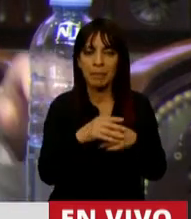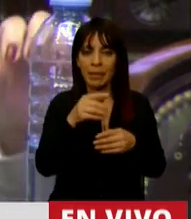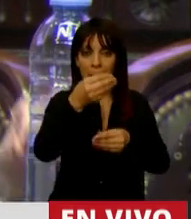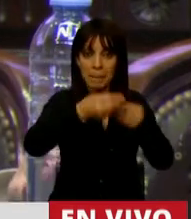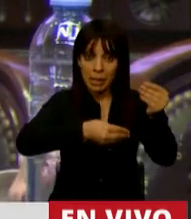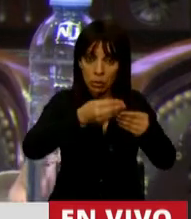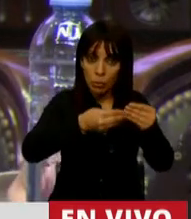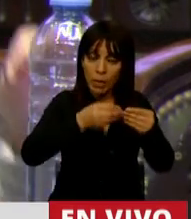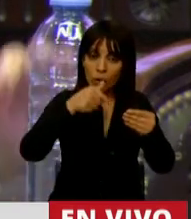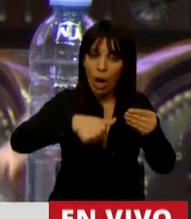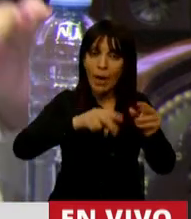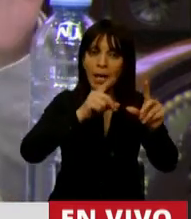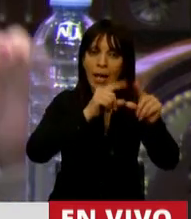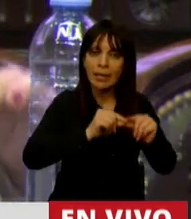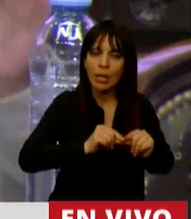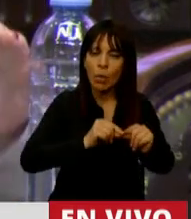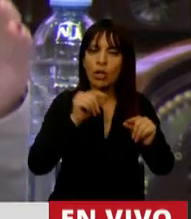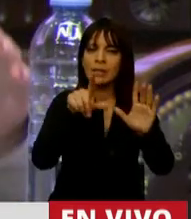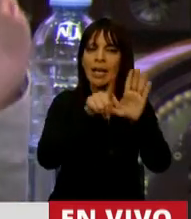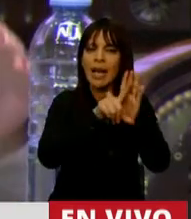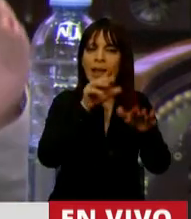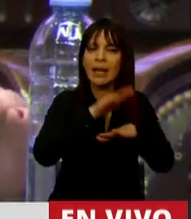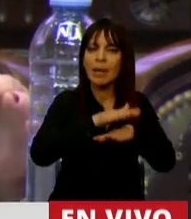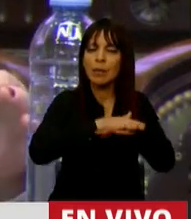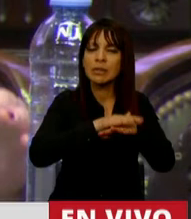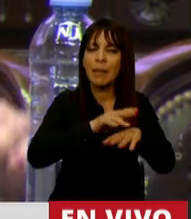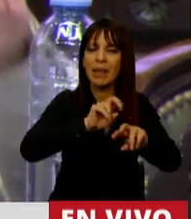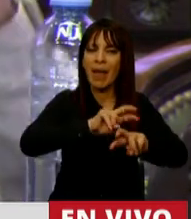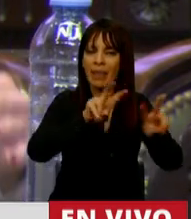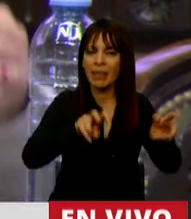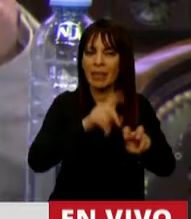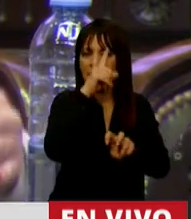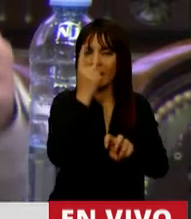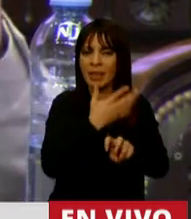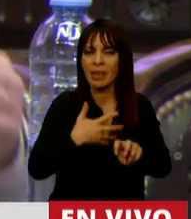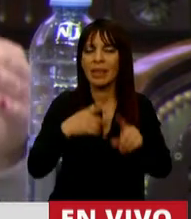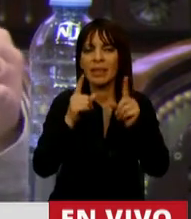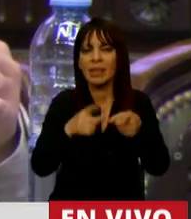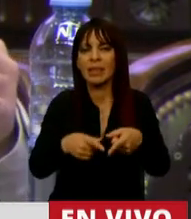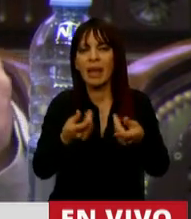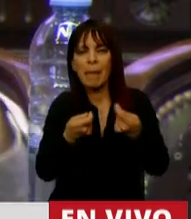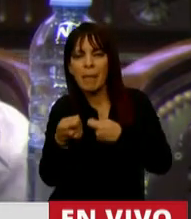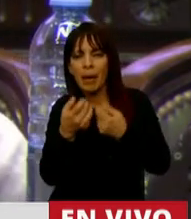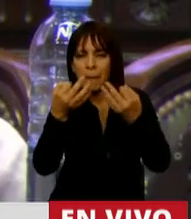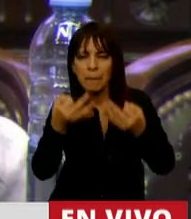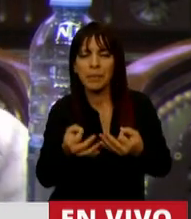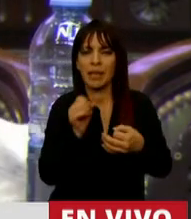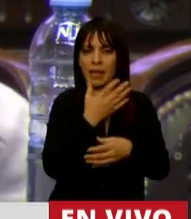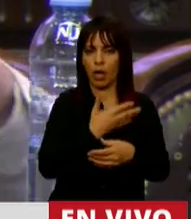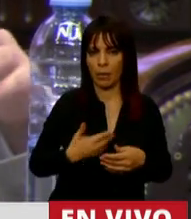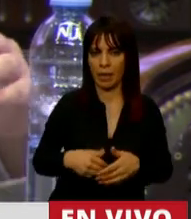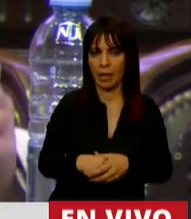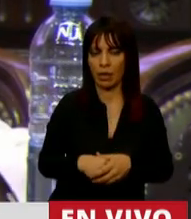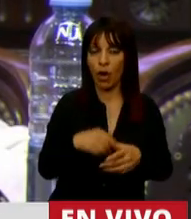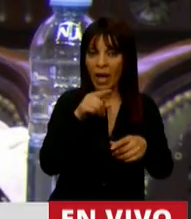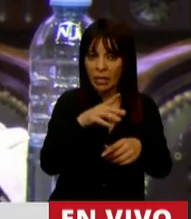justamente artículos de la Ley de Responsabilidad Fiscal y Buenas Prácticas de Gobierno. Para mí, nada